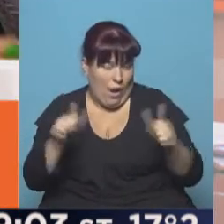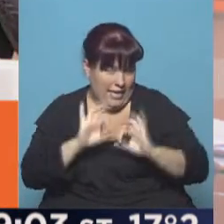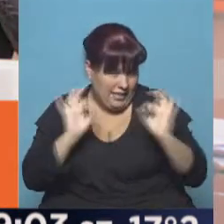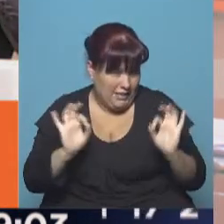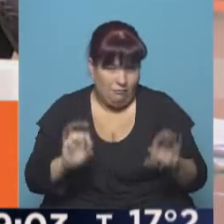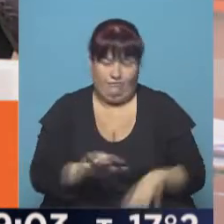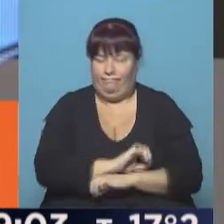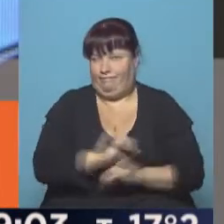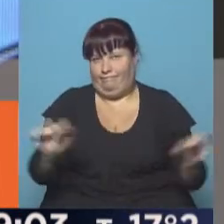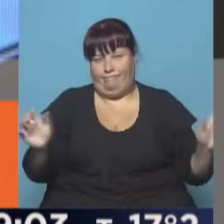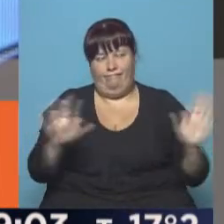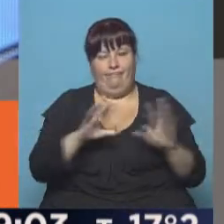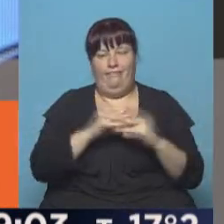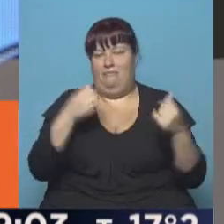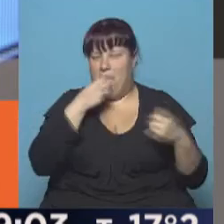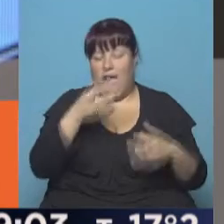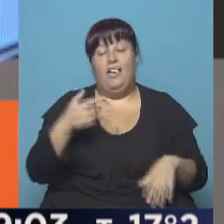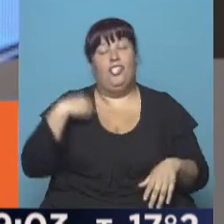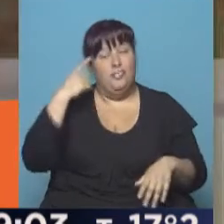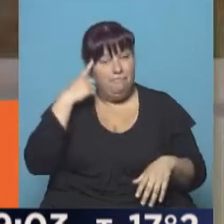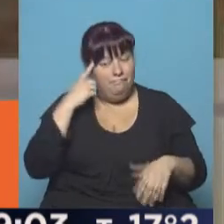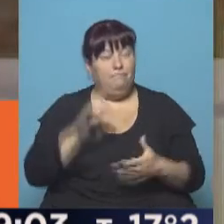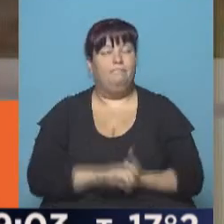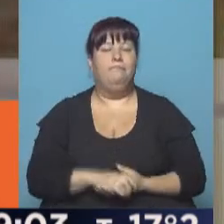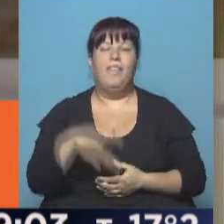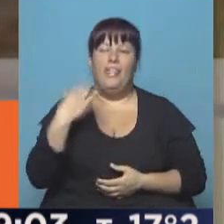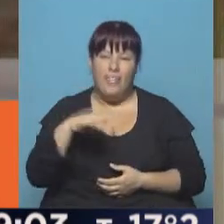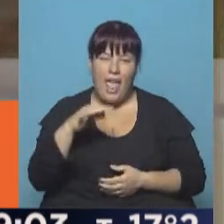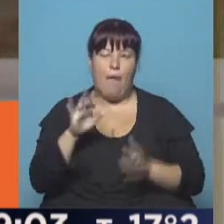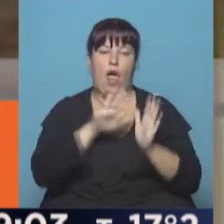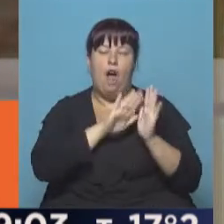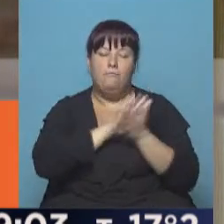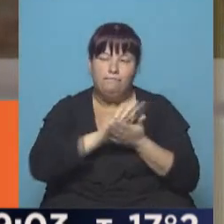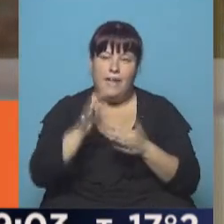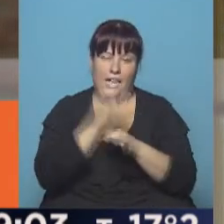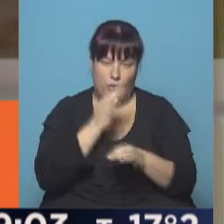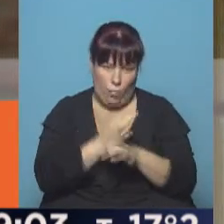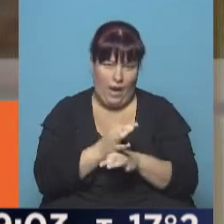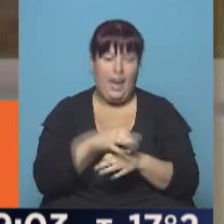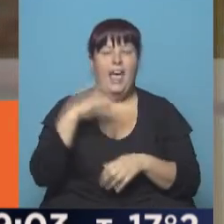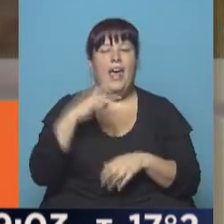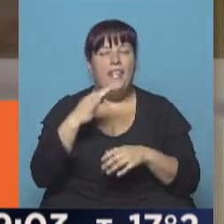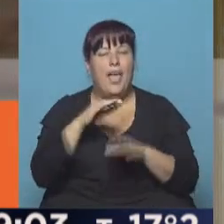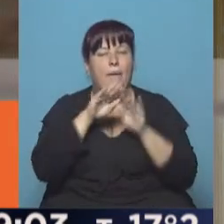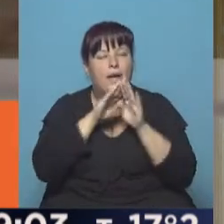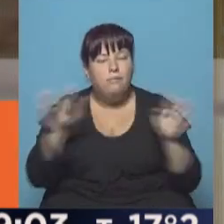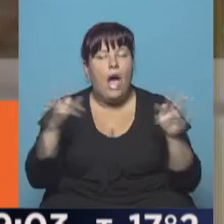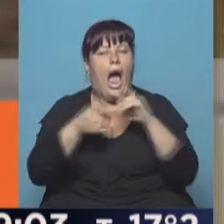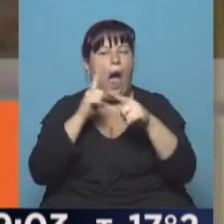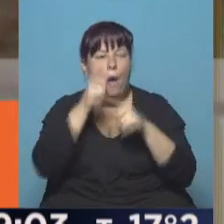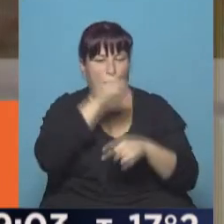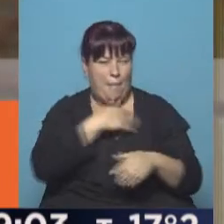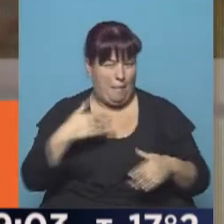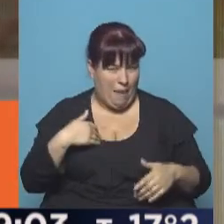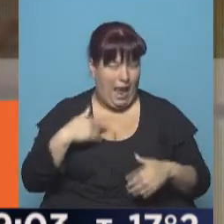digamos una bomba que no termina nunca entonces me parece que necesitamos ordenar la escuela necesitamos alinearla en un acuerdo con los